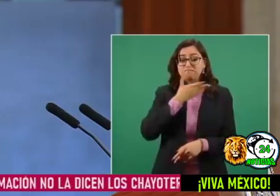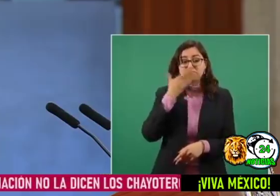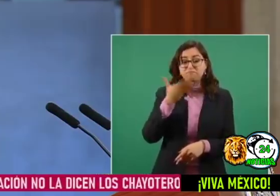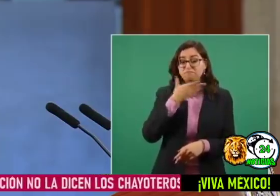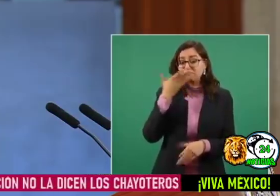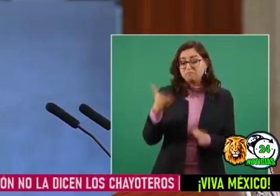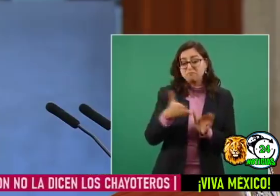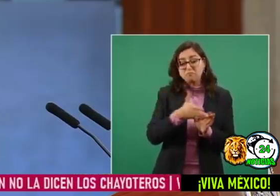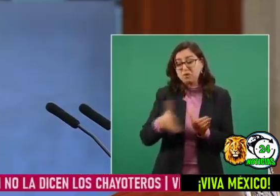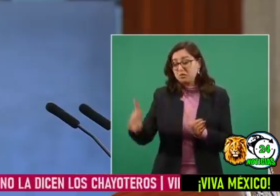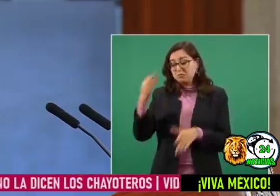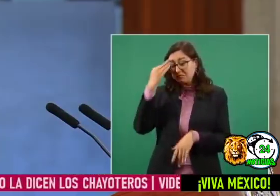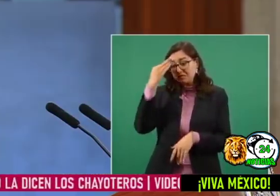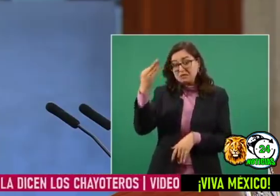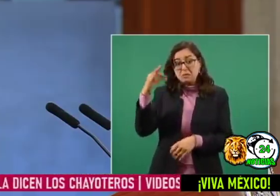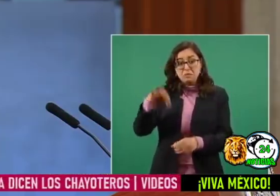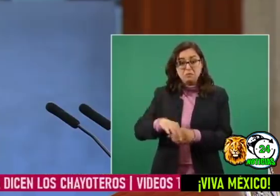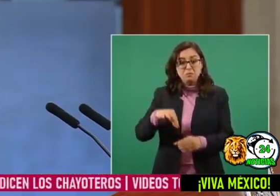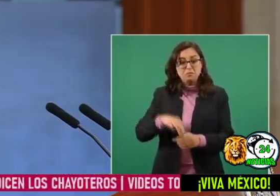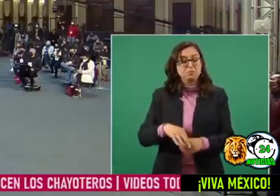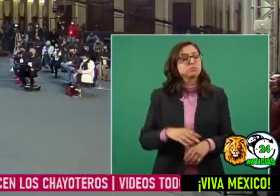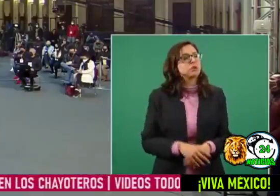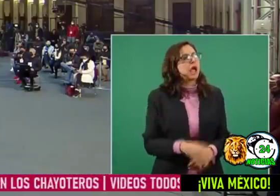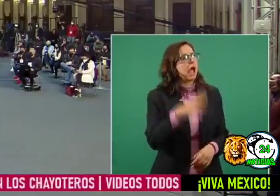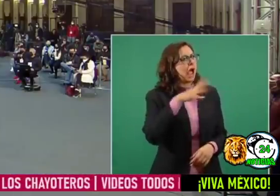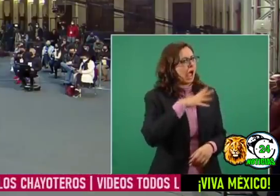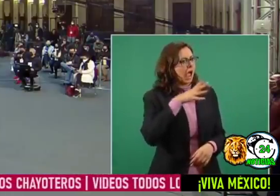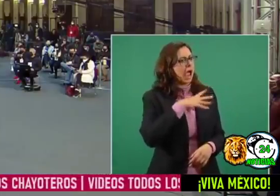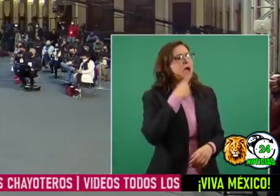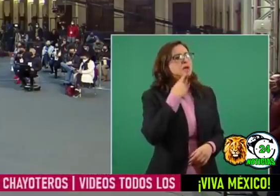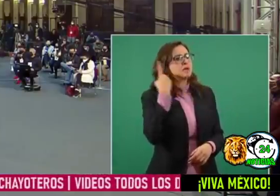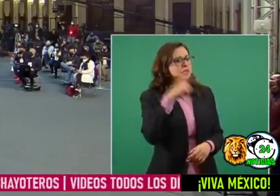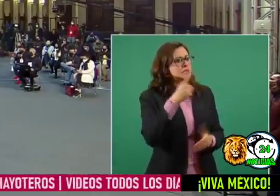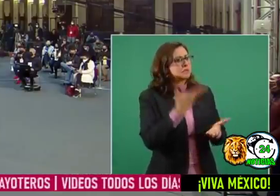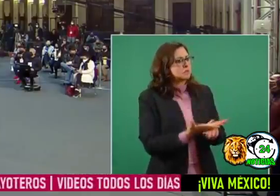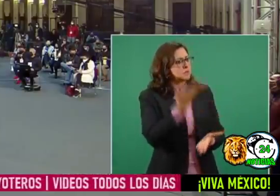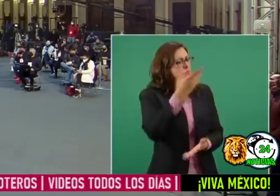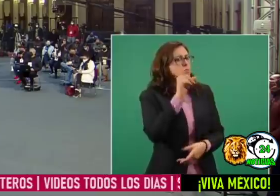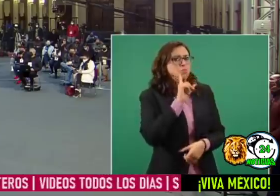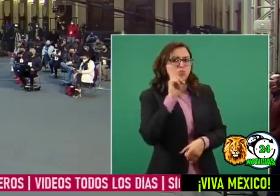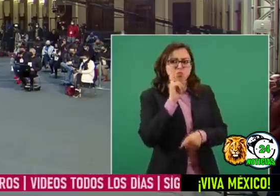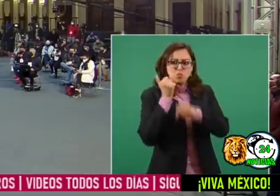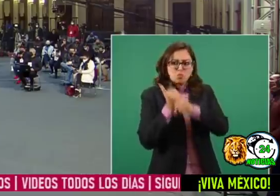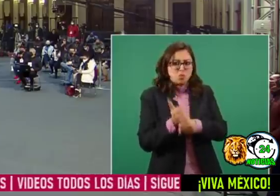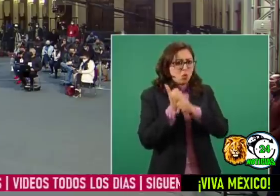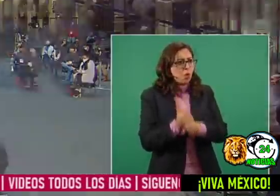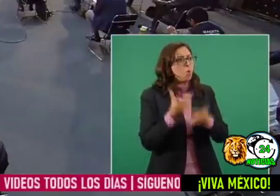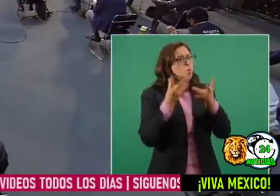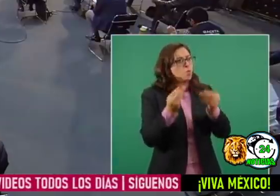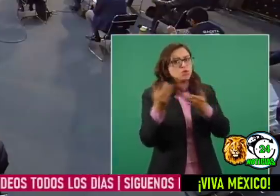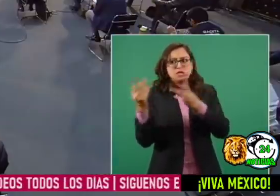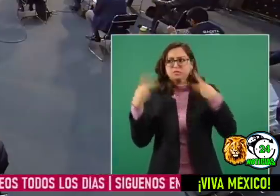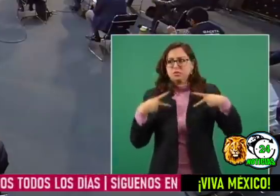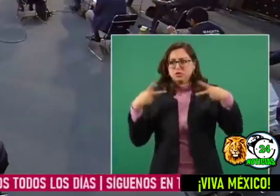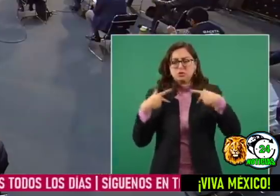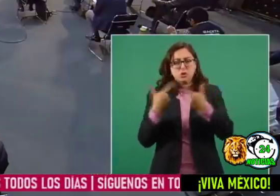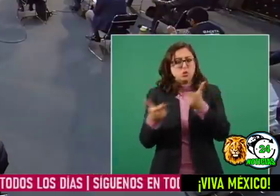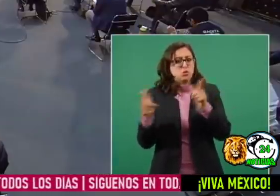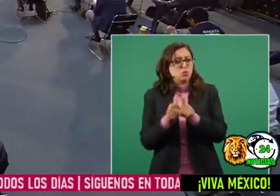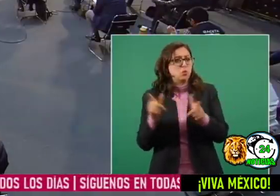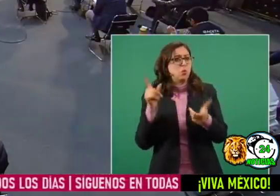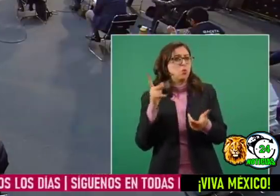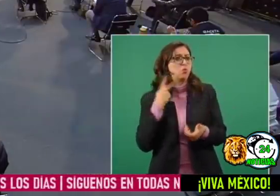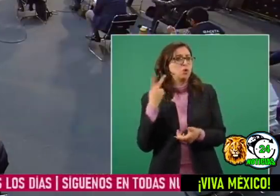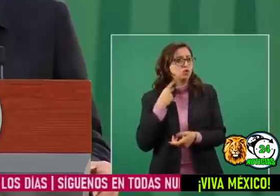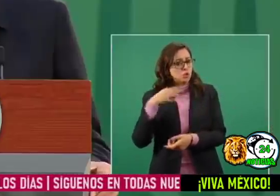de todo tipo. Aunque hay denuncias presentadas, está sí, la víctima y sí, muchos de Morena están en contra de esta. Sí, pero yo no